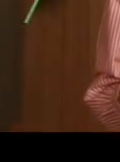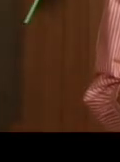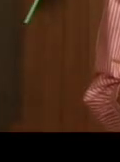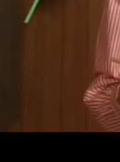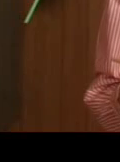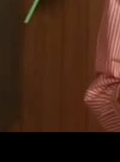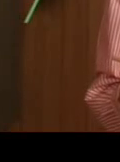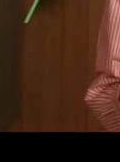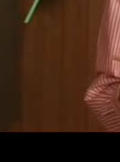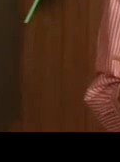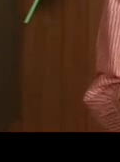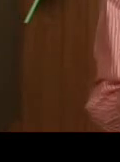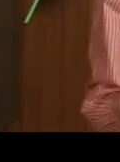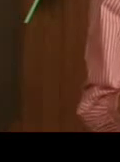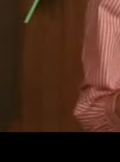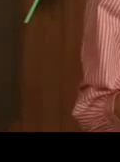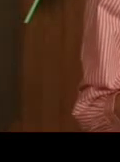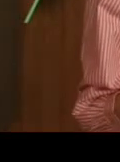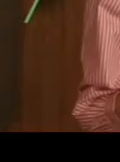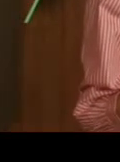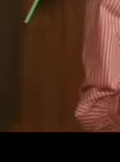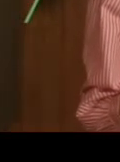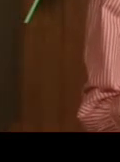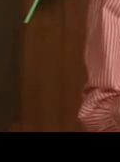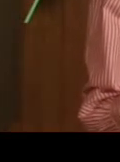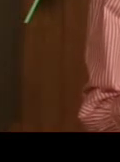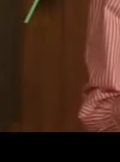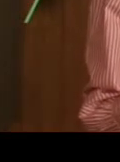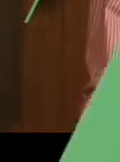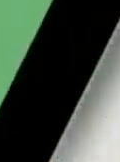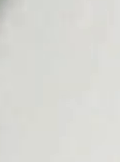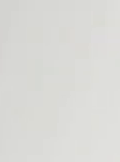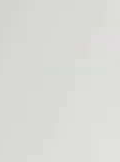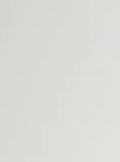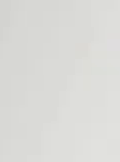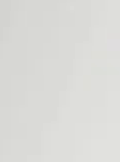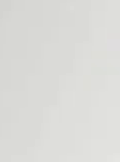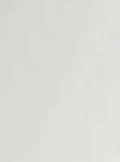misma? Clavel, hoy, 19 horas 30.